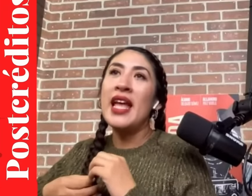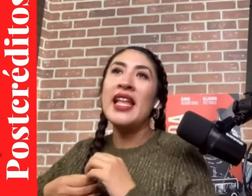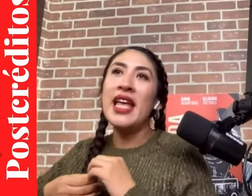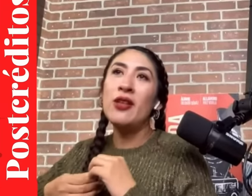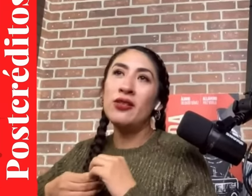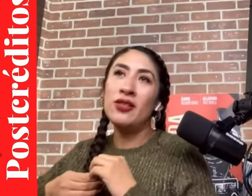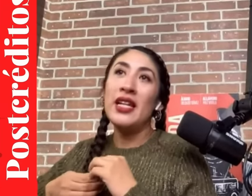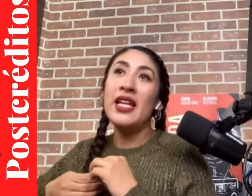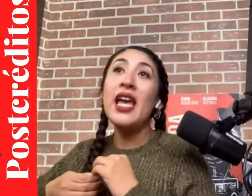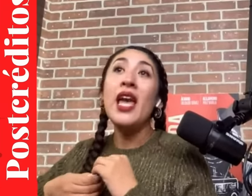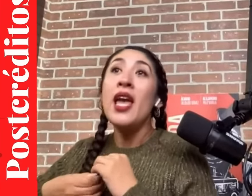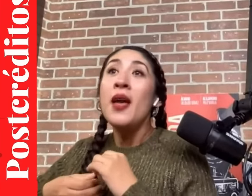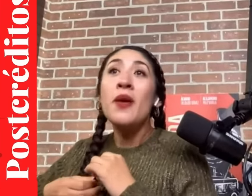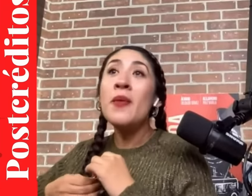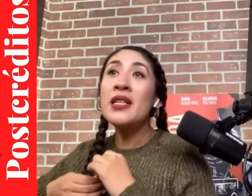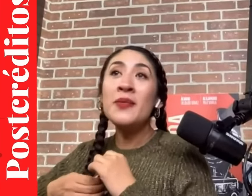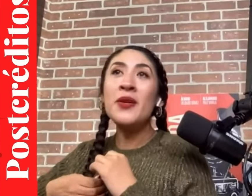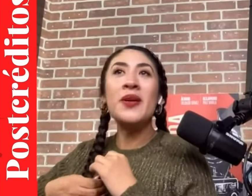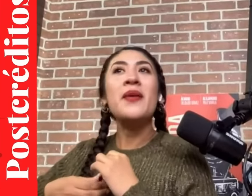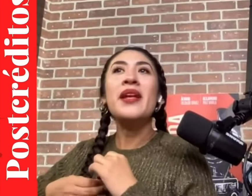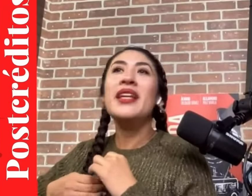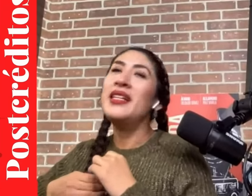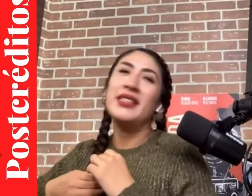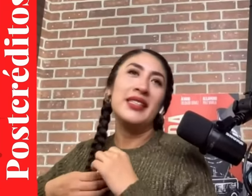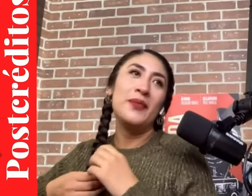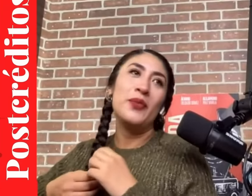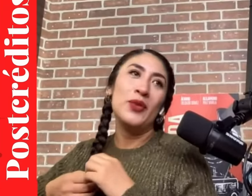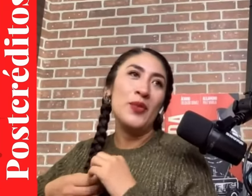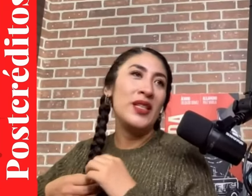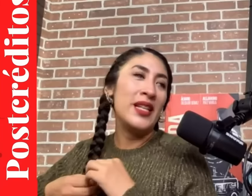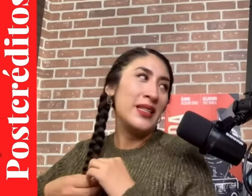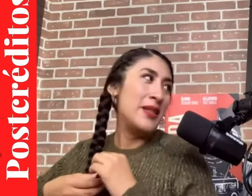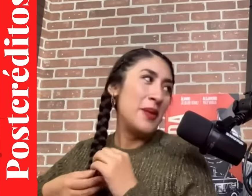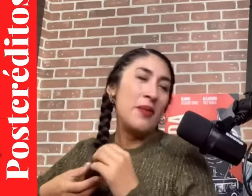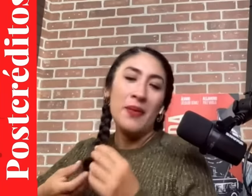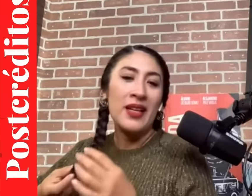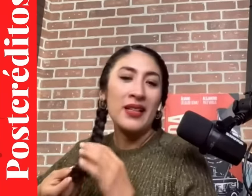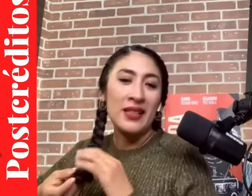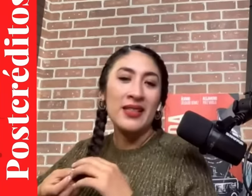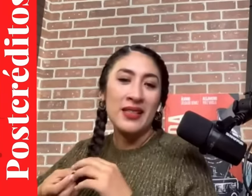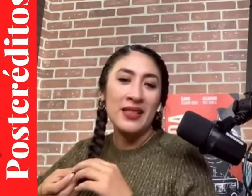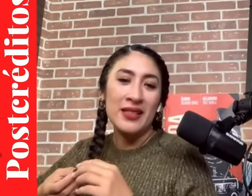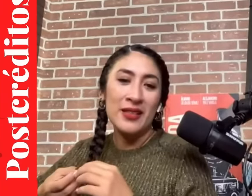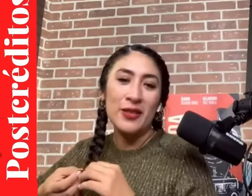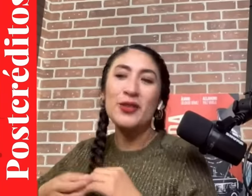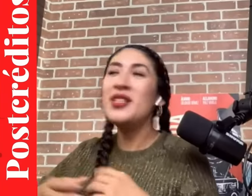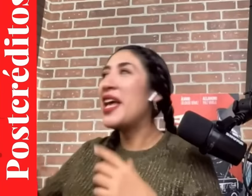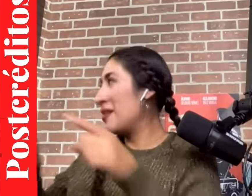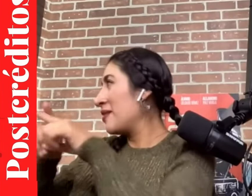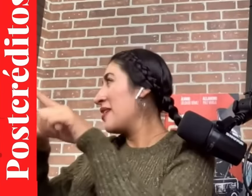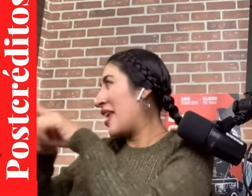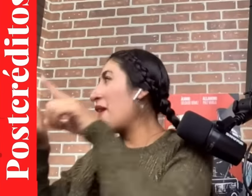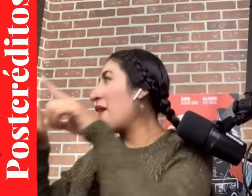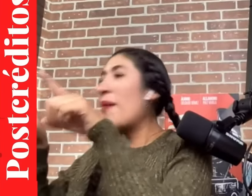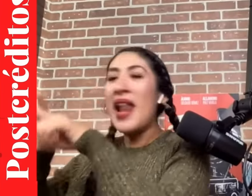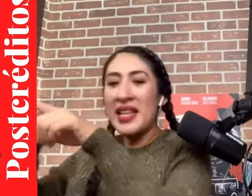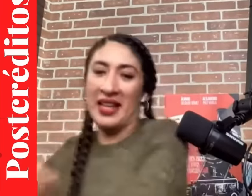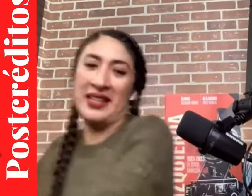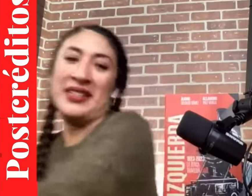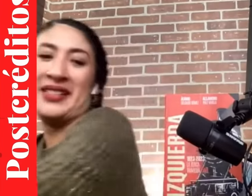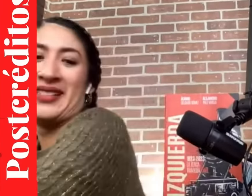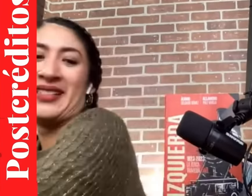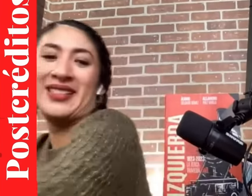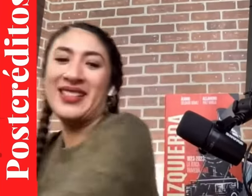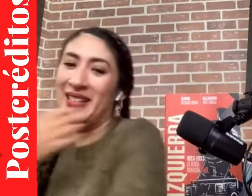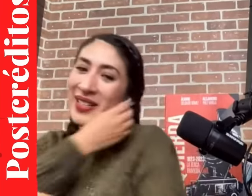de de enlatados y le dije mamá se mu Juan Gabriel y sí se puso muy o sea